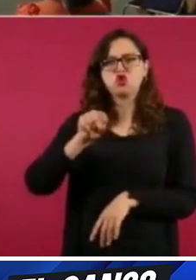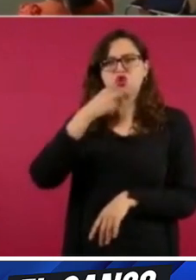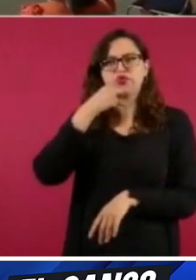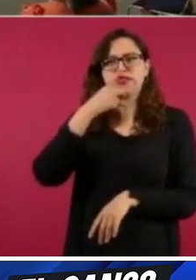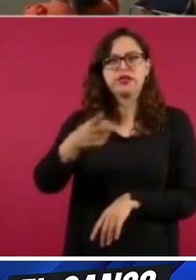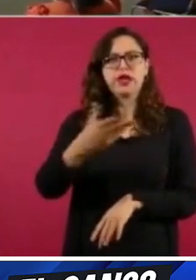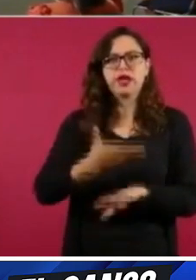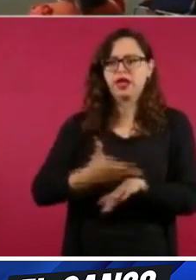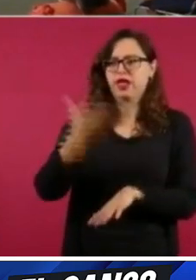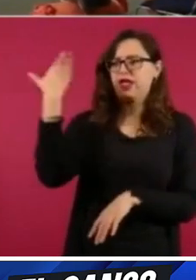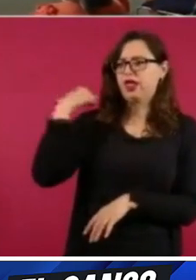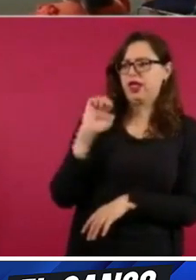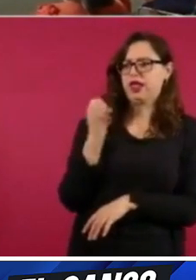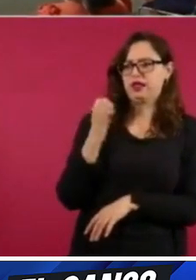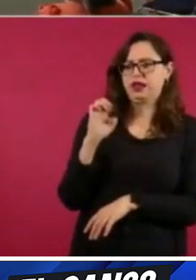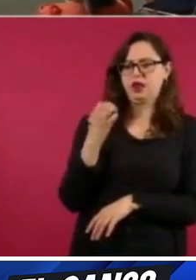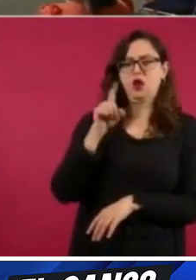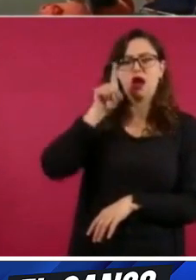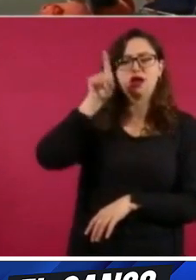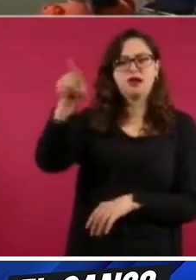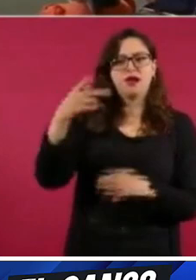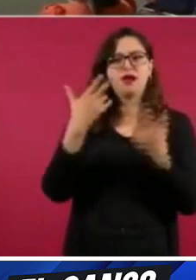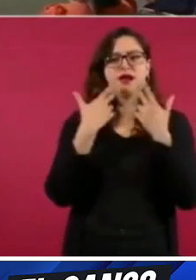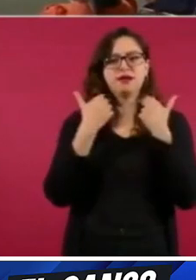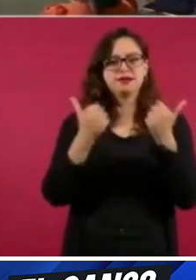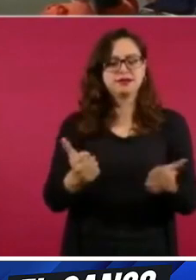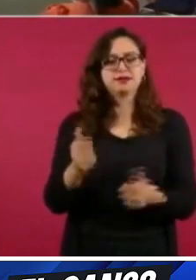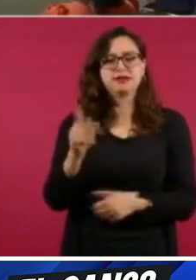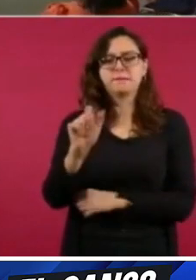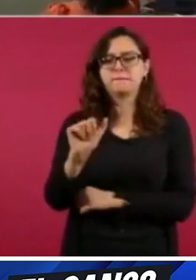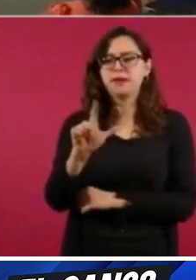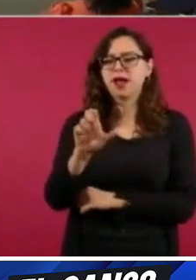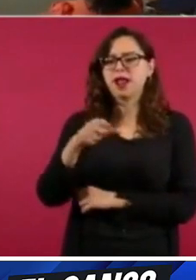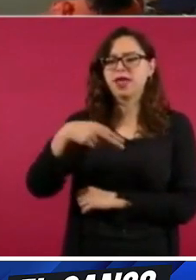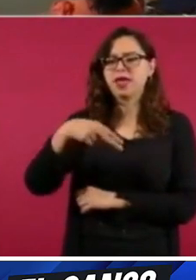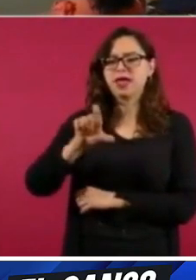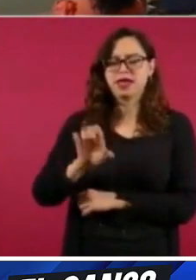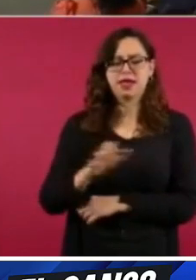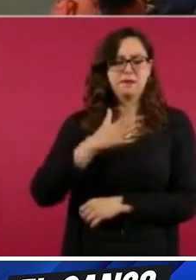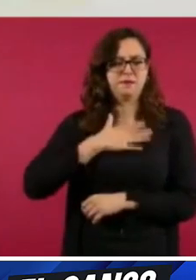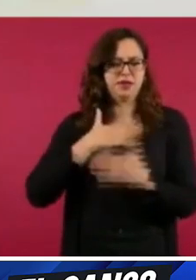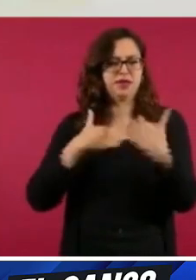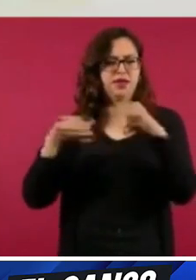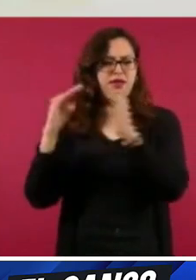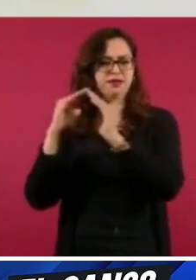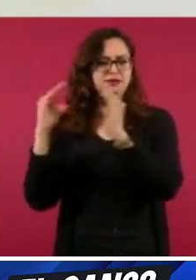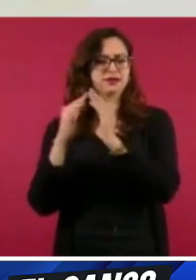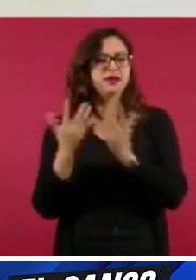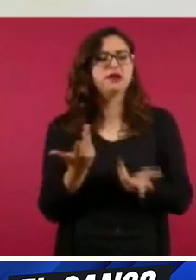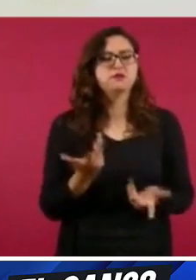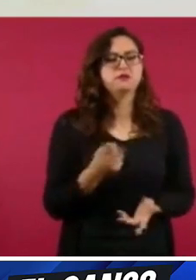de enero, porque había pues